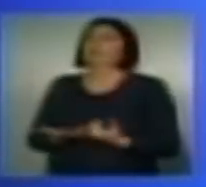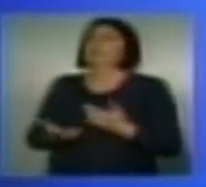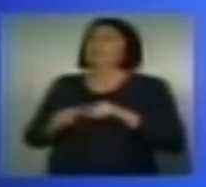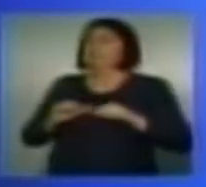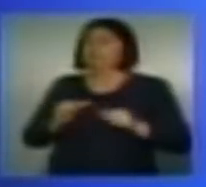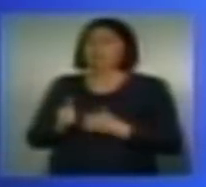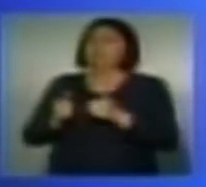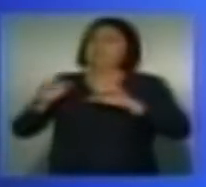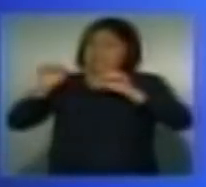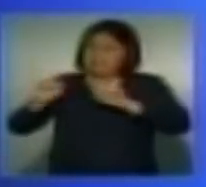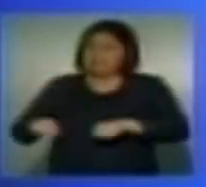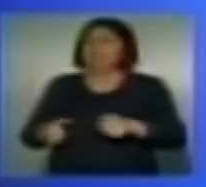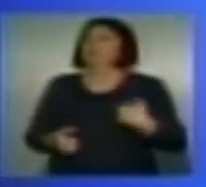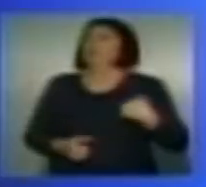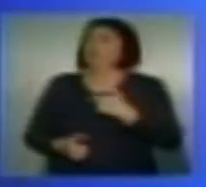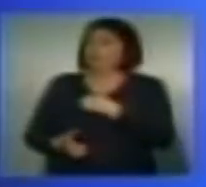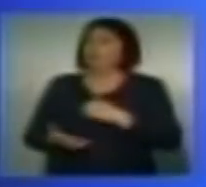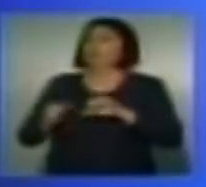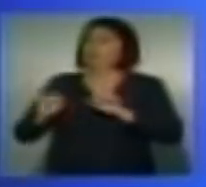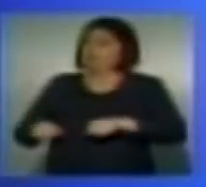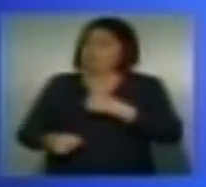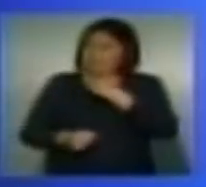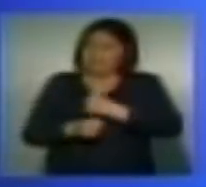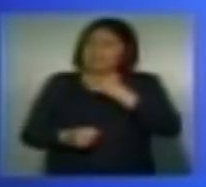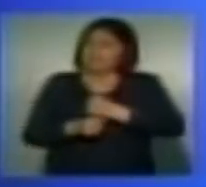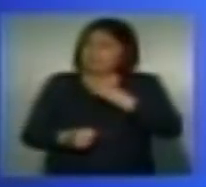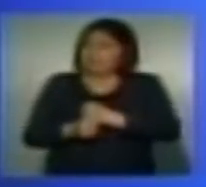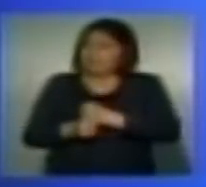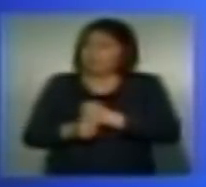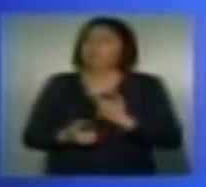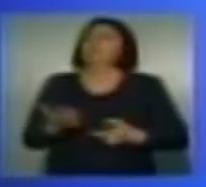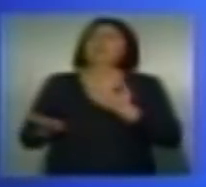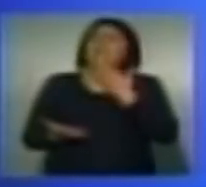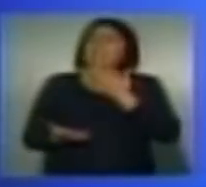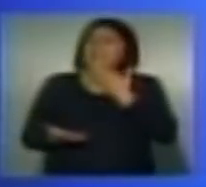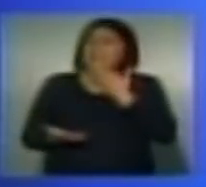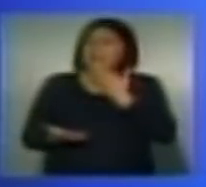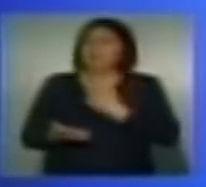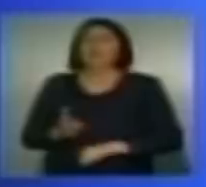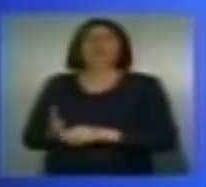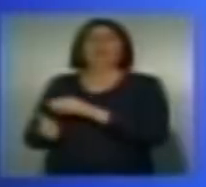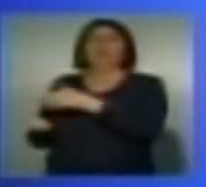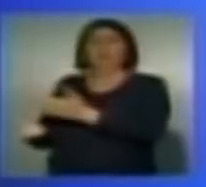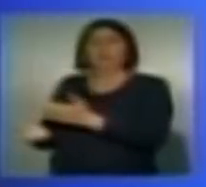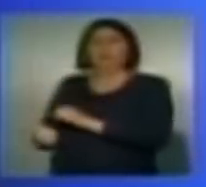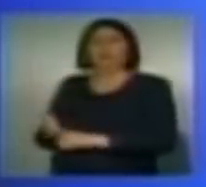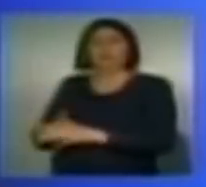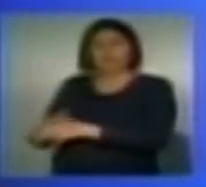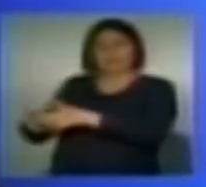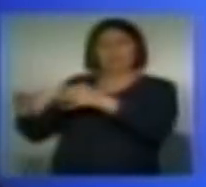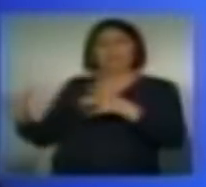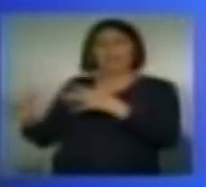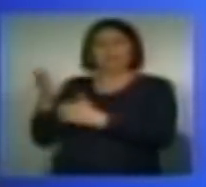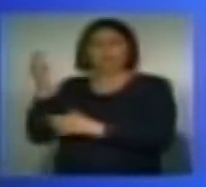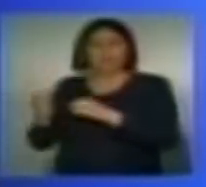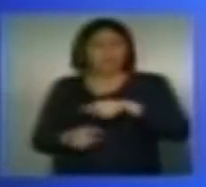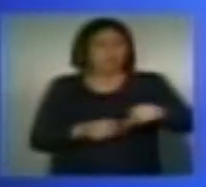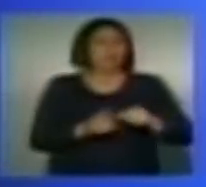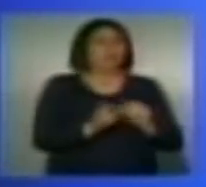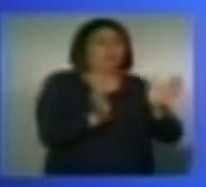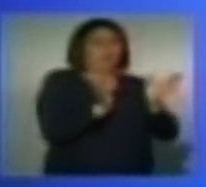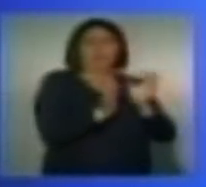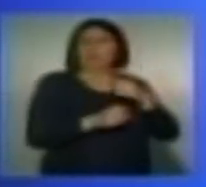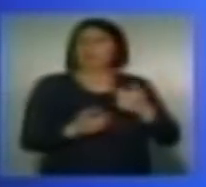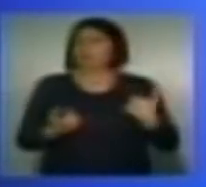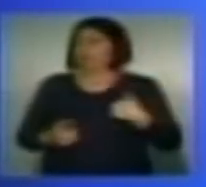que estamos para trabajar por los más y no por los menos. Por los otros, como nos han llamado,